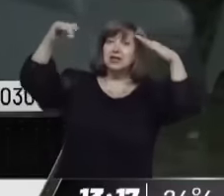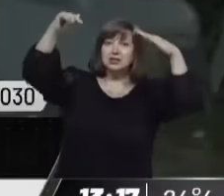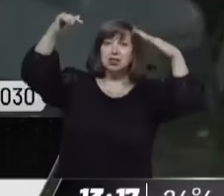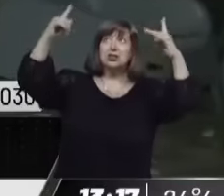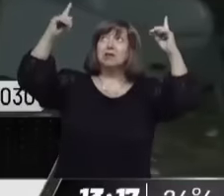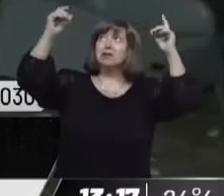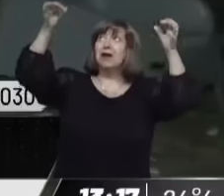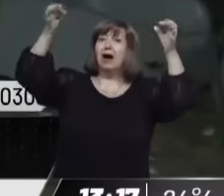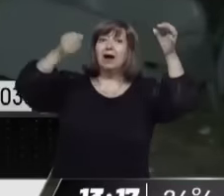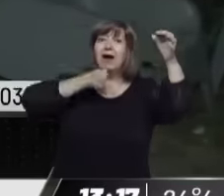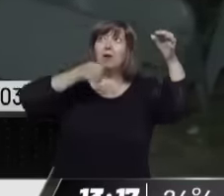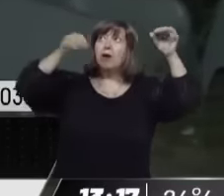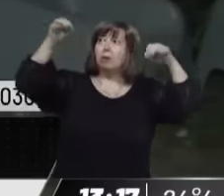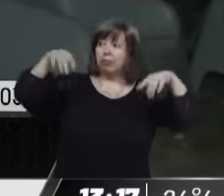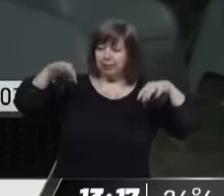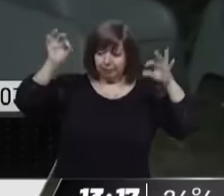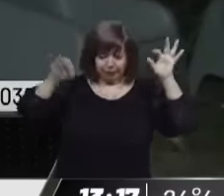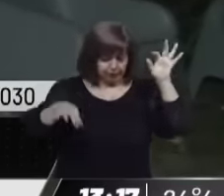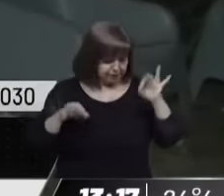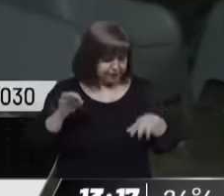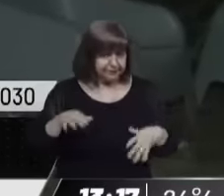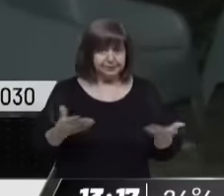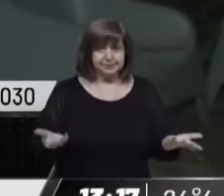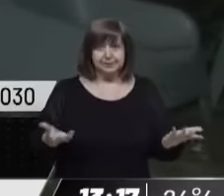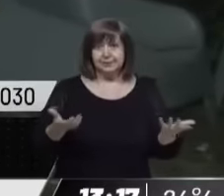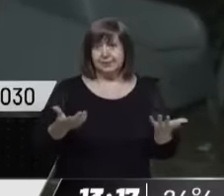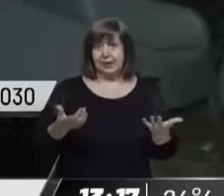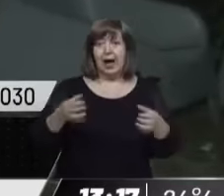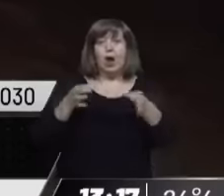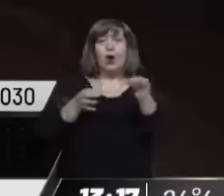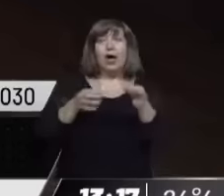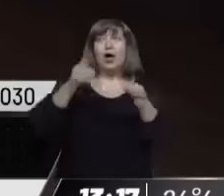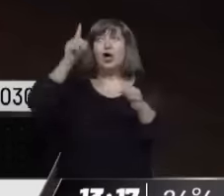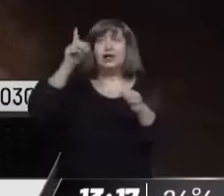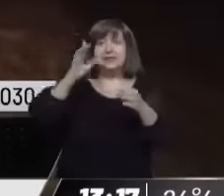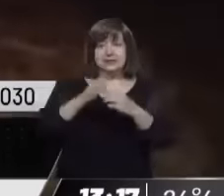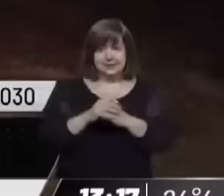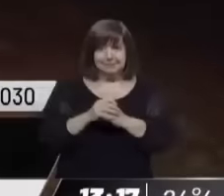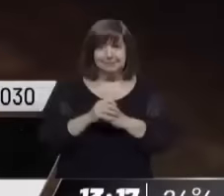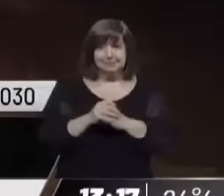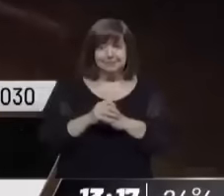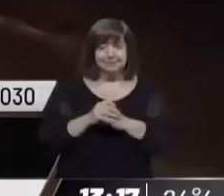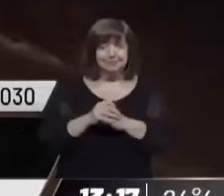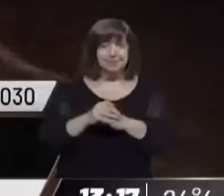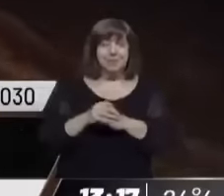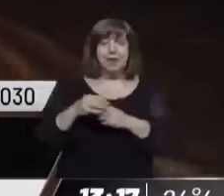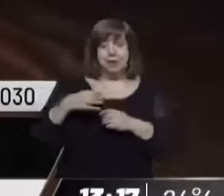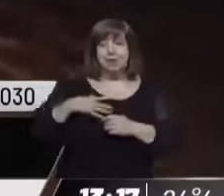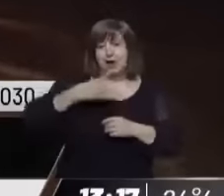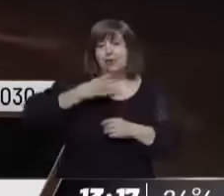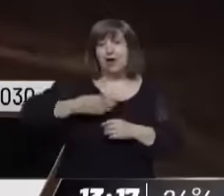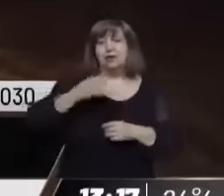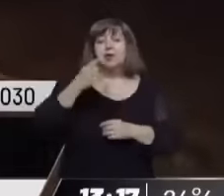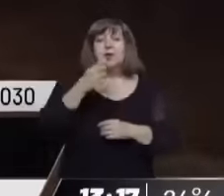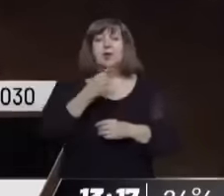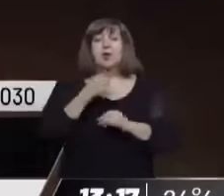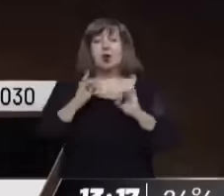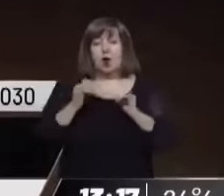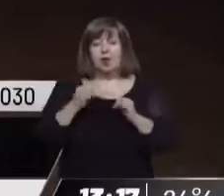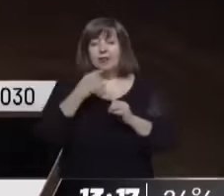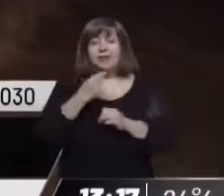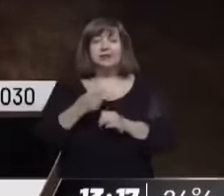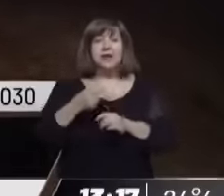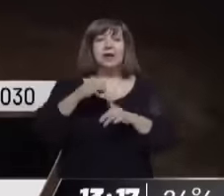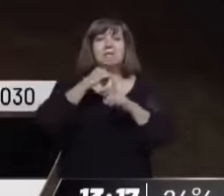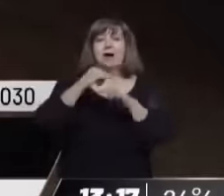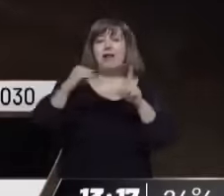manera seguiremos laburando para salir adelante. No nos queda otra y ya está. Media hora que destruyó todo. Destruyó